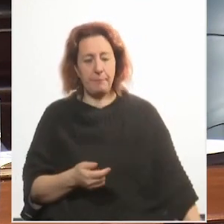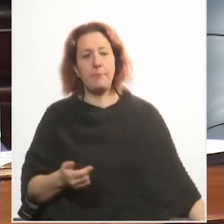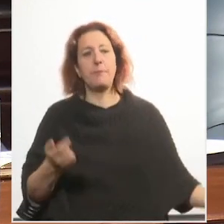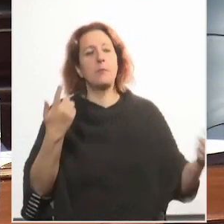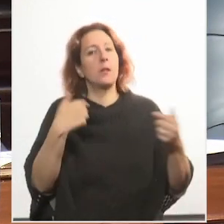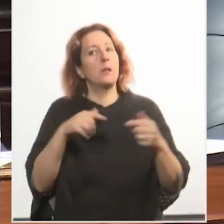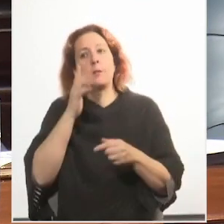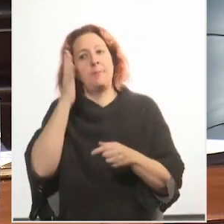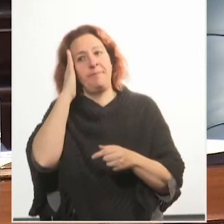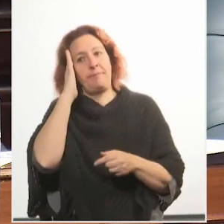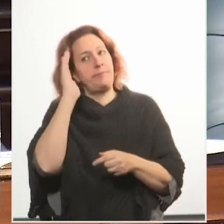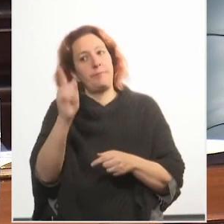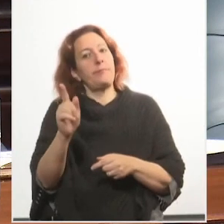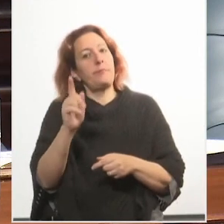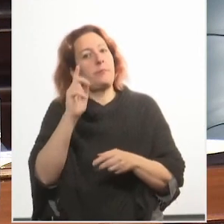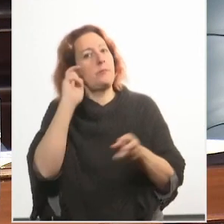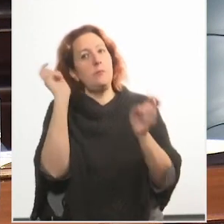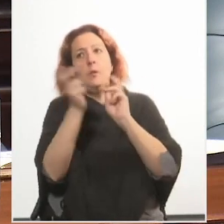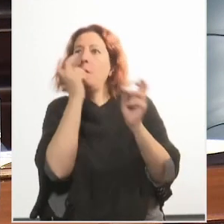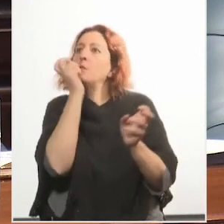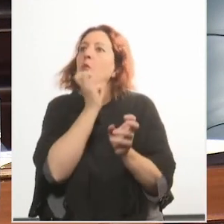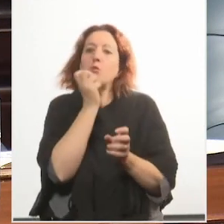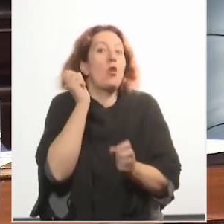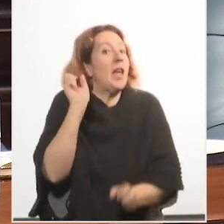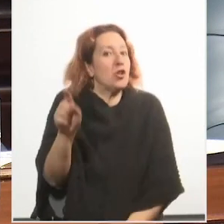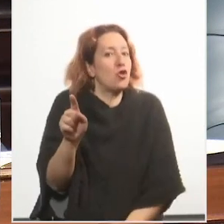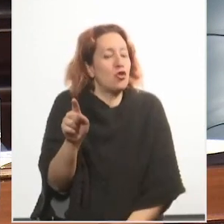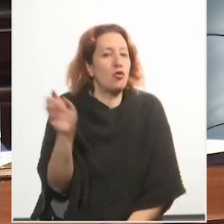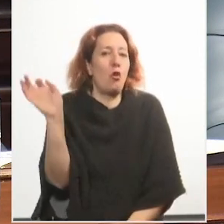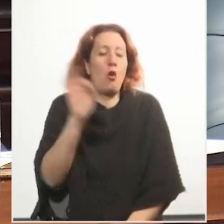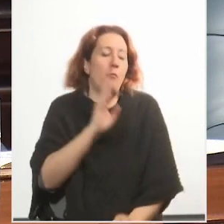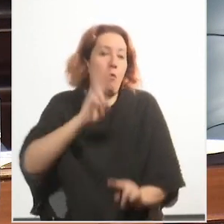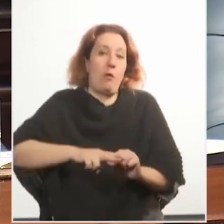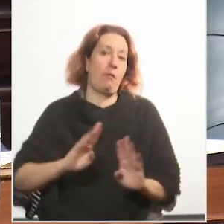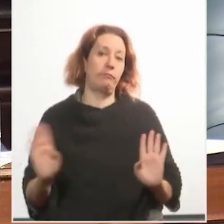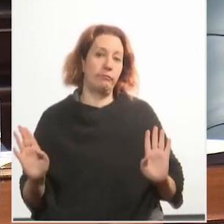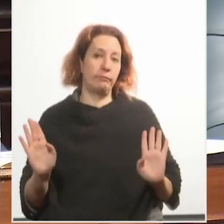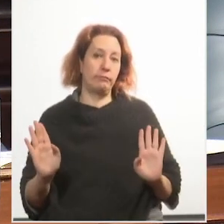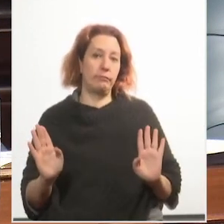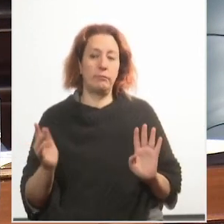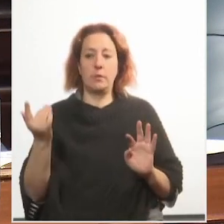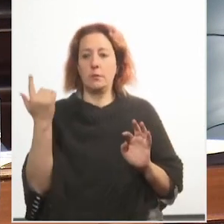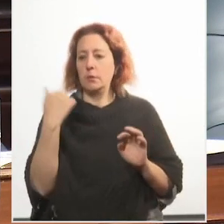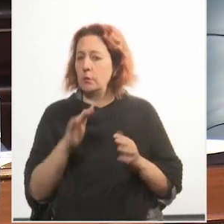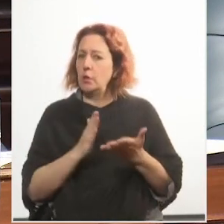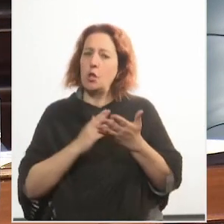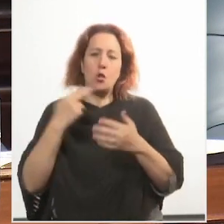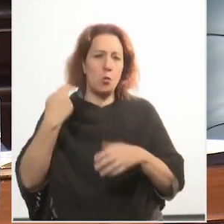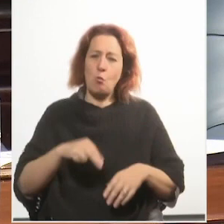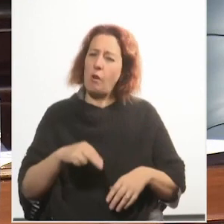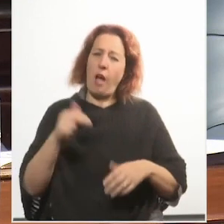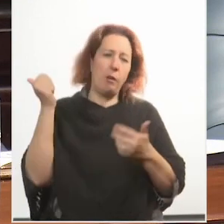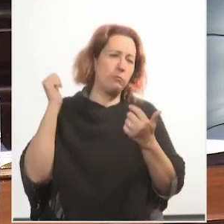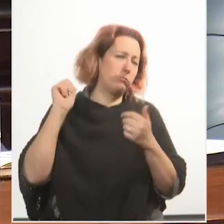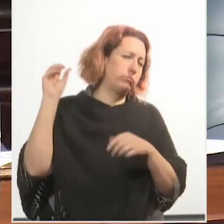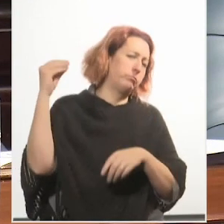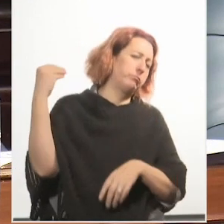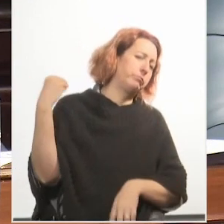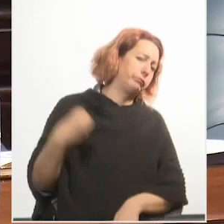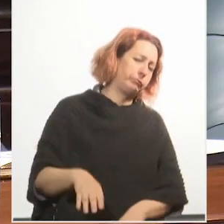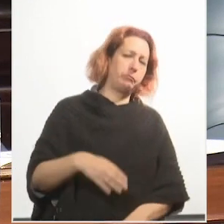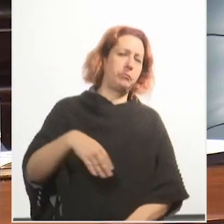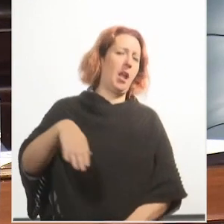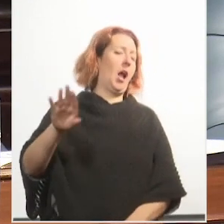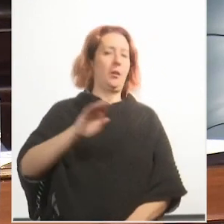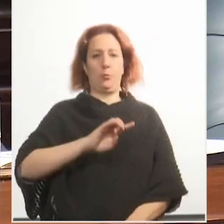de ellos o no salían. Ellos, en definitiva, jamás bajaron los brazos y fueron capaces de